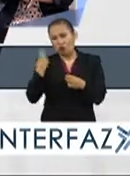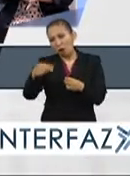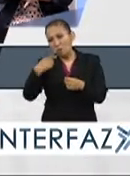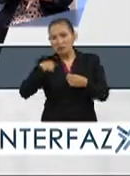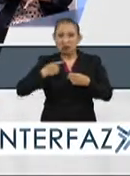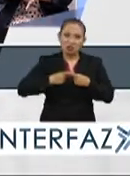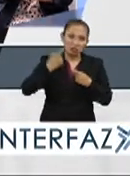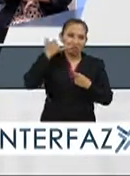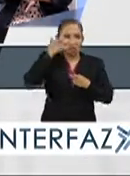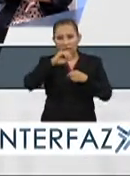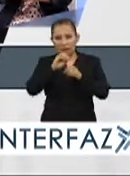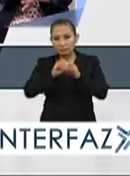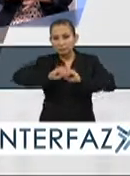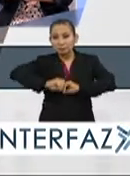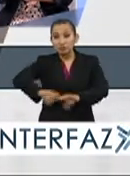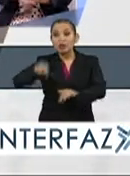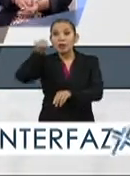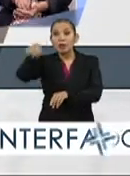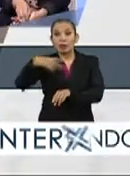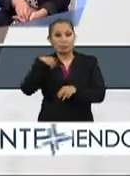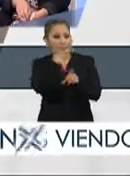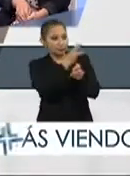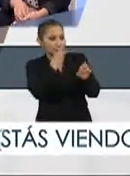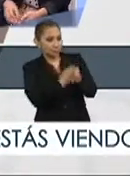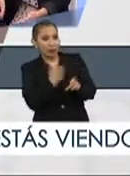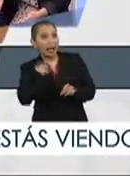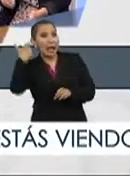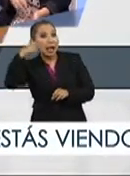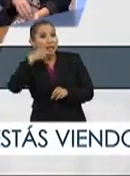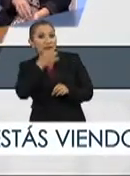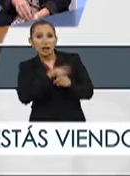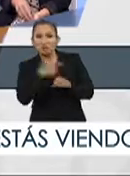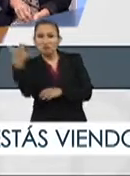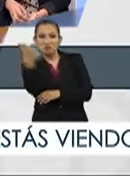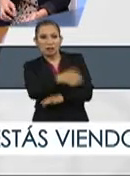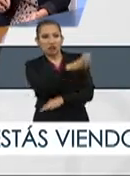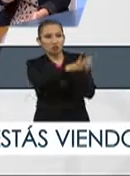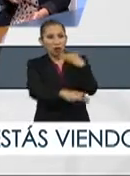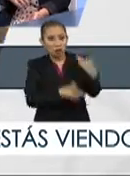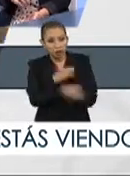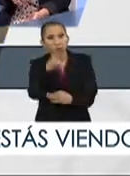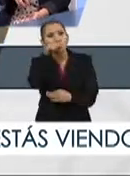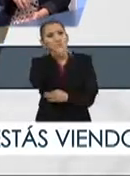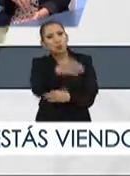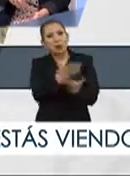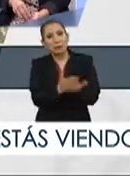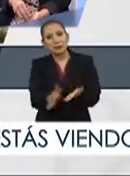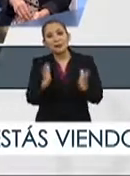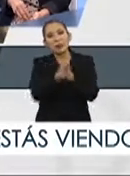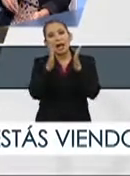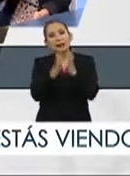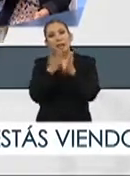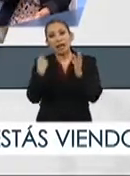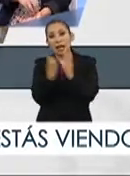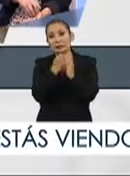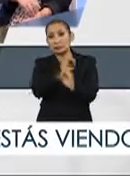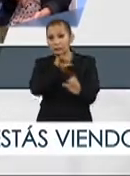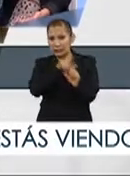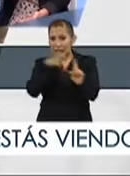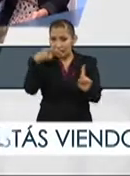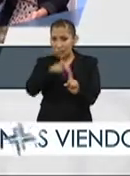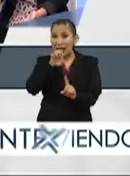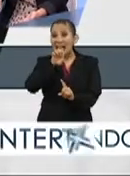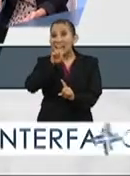y la convocatoria va a consistir en que te vamos a invitar al Hey Festival Querétaro con todos los gastos pagados. Vas a participar en unas clases magistrales sobre